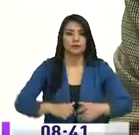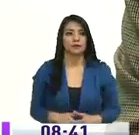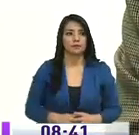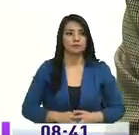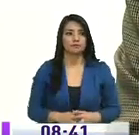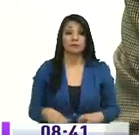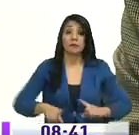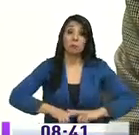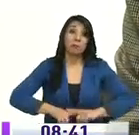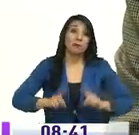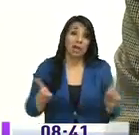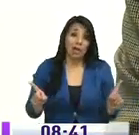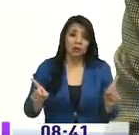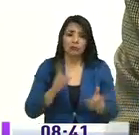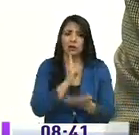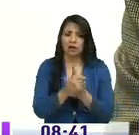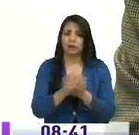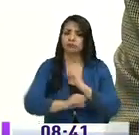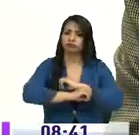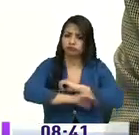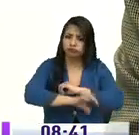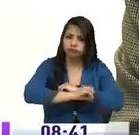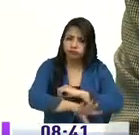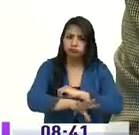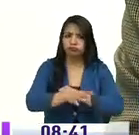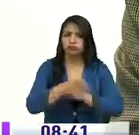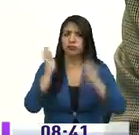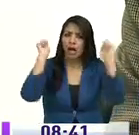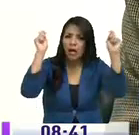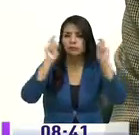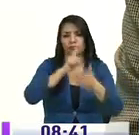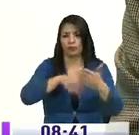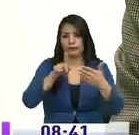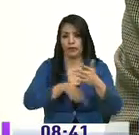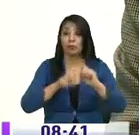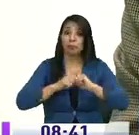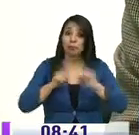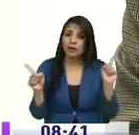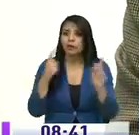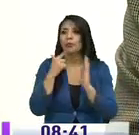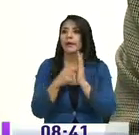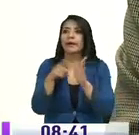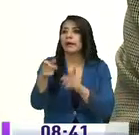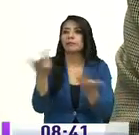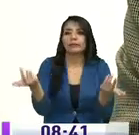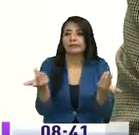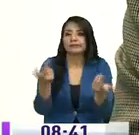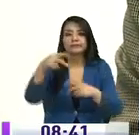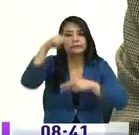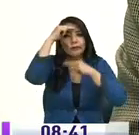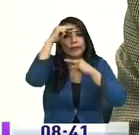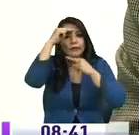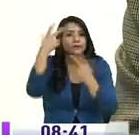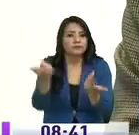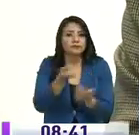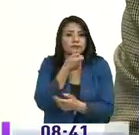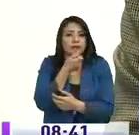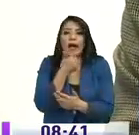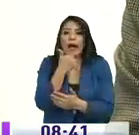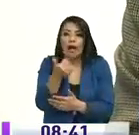coarta el derecho que los medios de difusión tengan de entrevistar en algún momento dado a